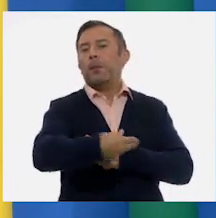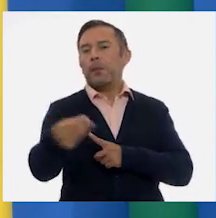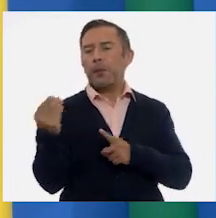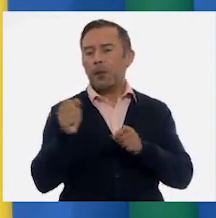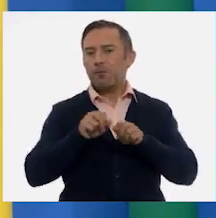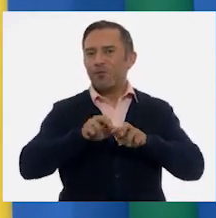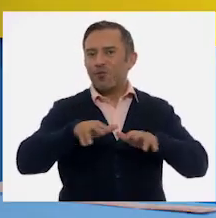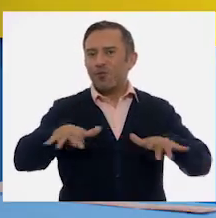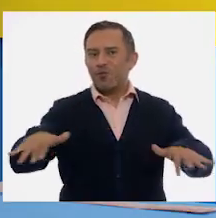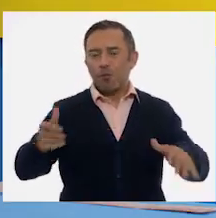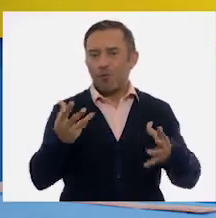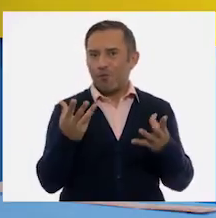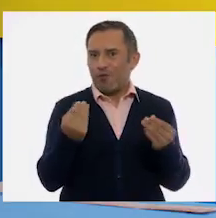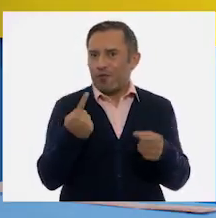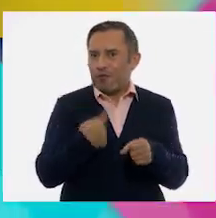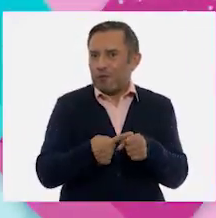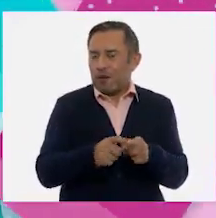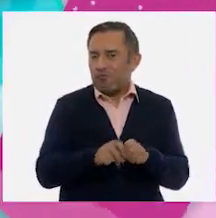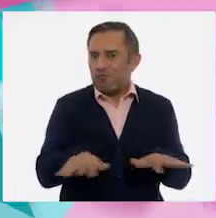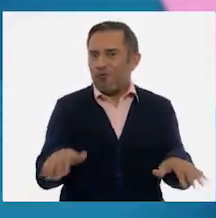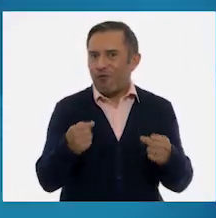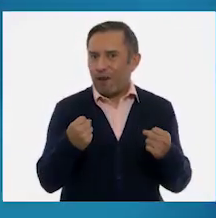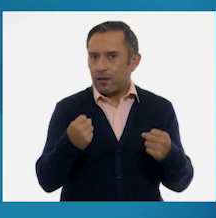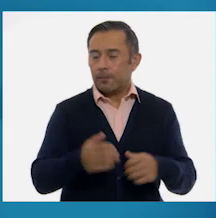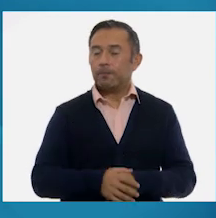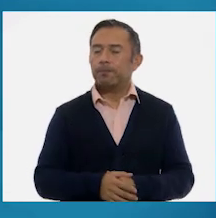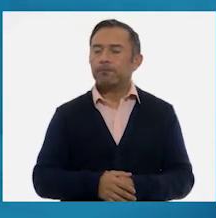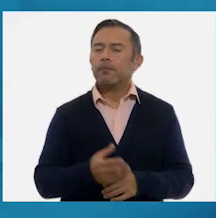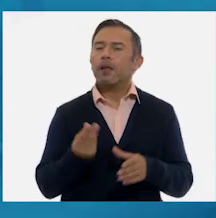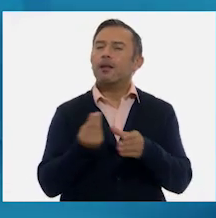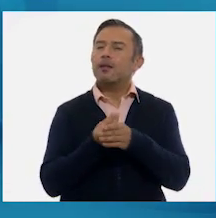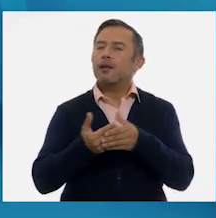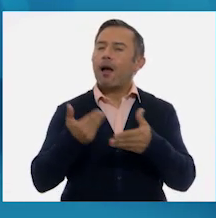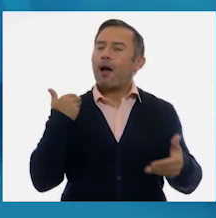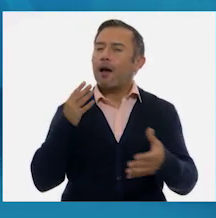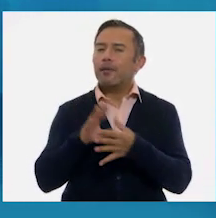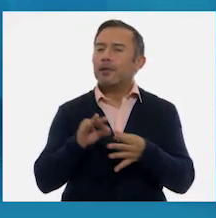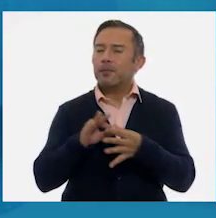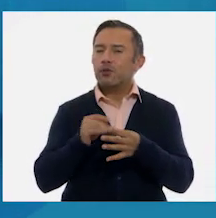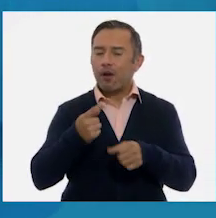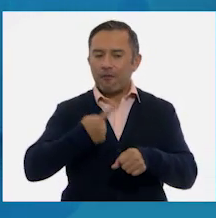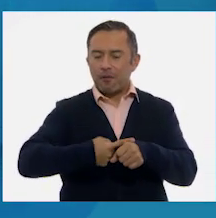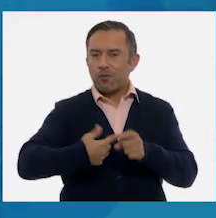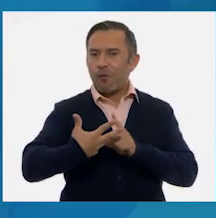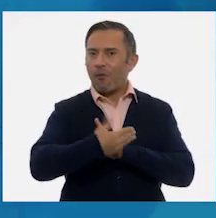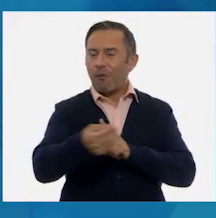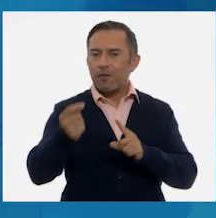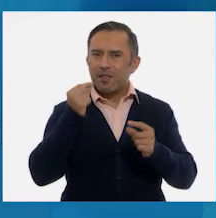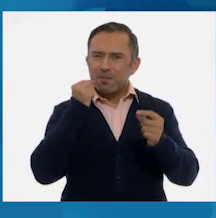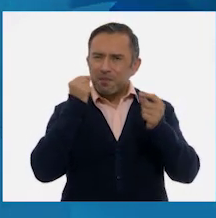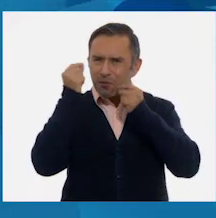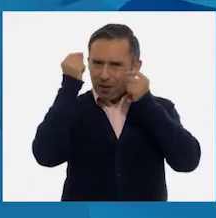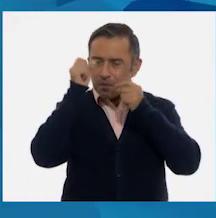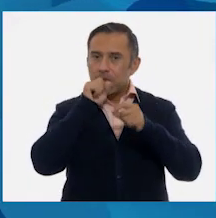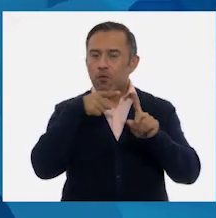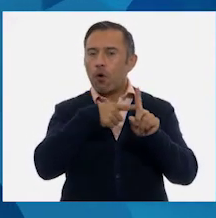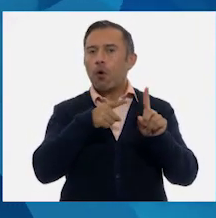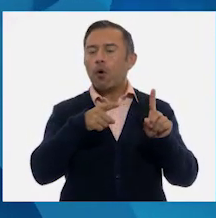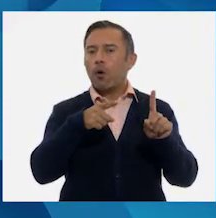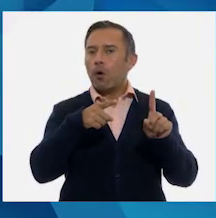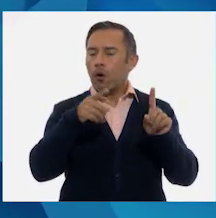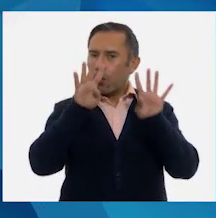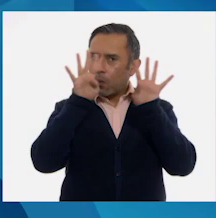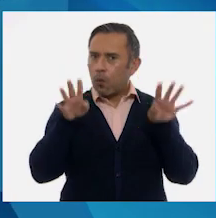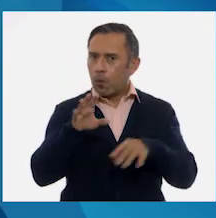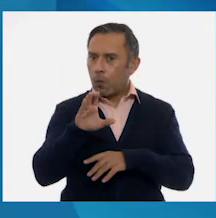muy fuertes. Recuerdo que en la clase pasada hablamos de la epidemia de la viruela, que incluso mató al Tlatoani y Cuitláhuac.